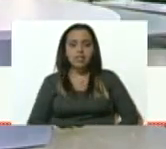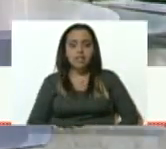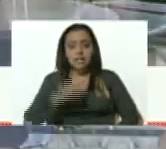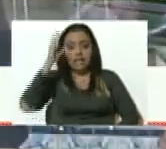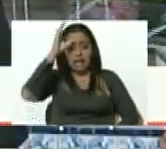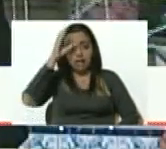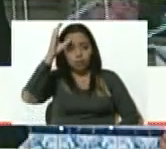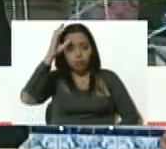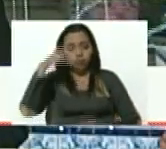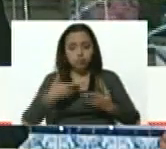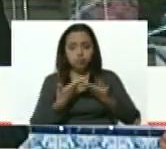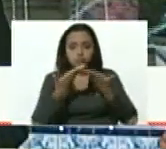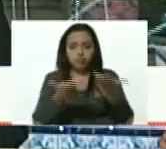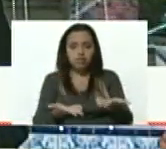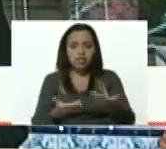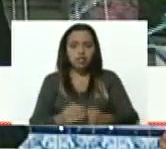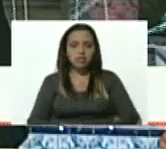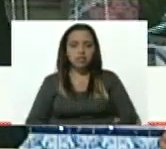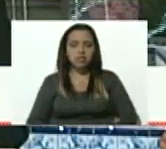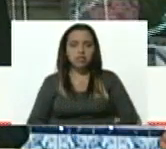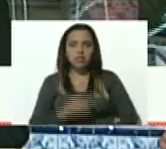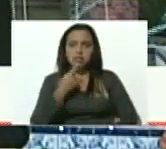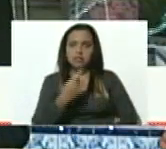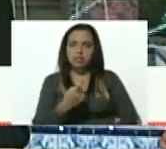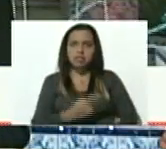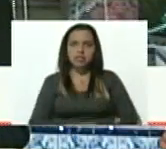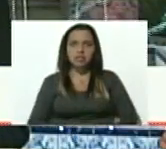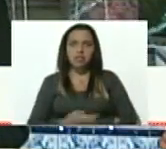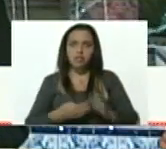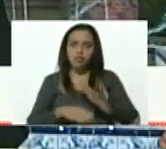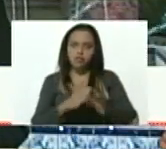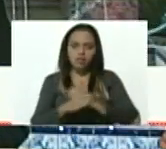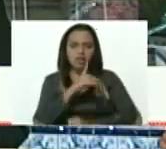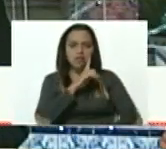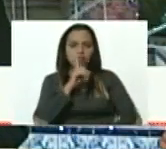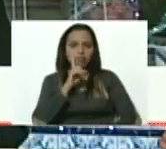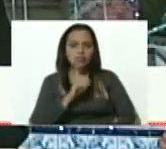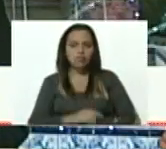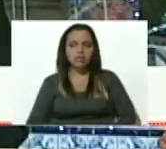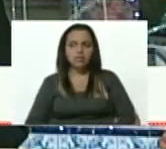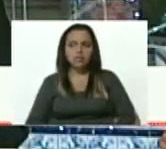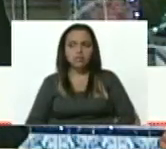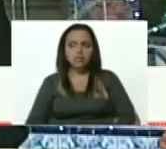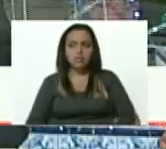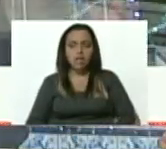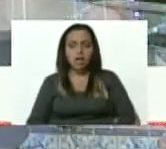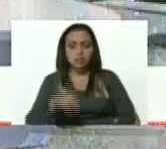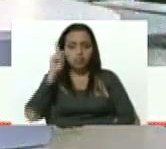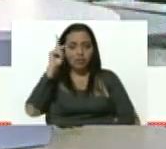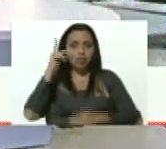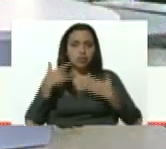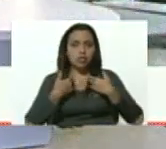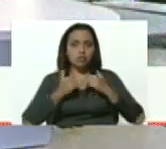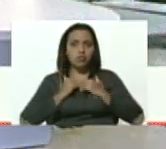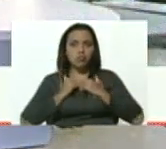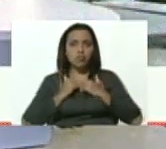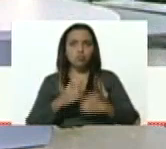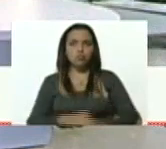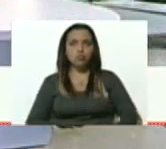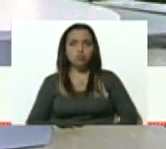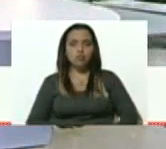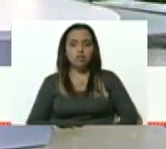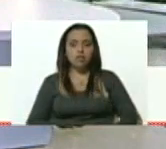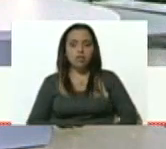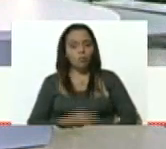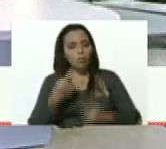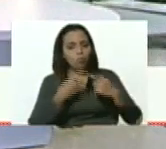Caricuao, estuvieron, le dije por favor que fueran a mi nombre, el profesor Aristóbulo, el ministro